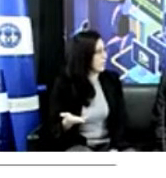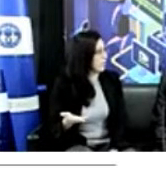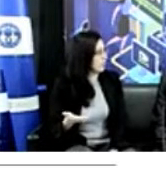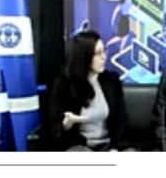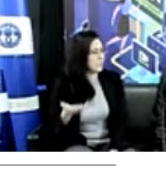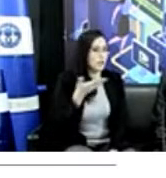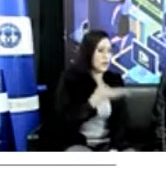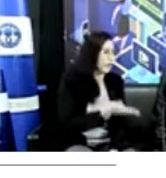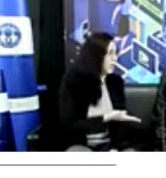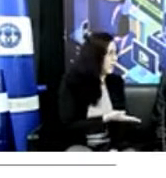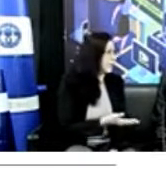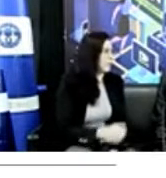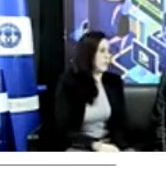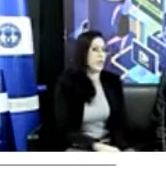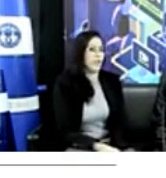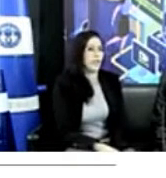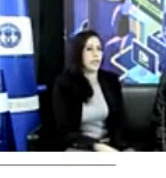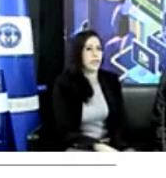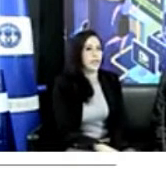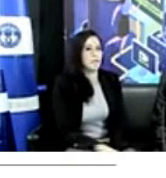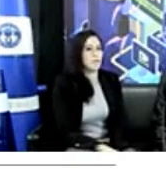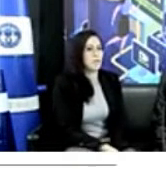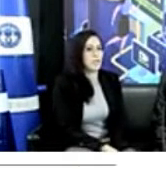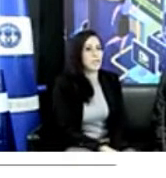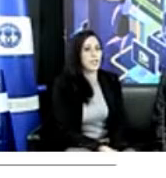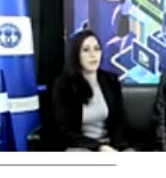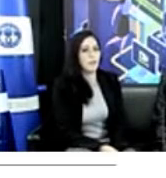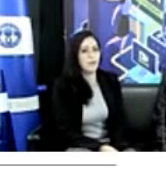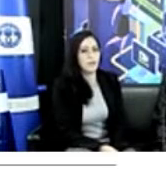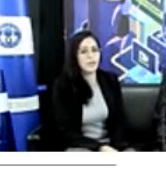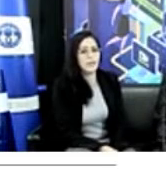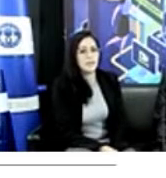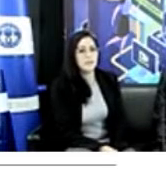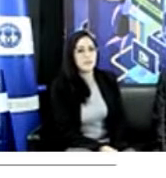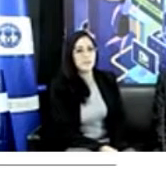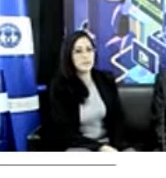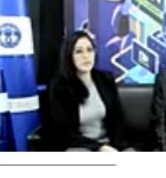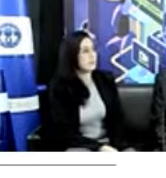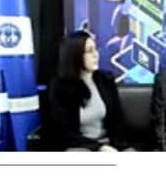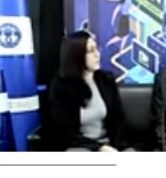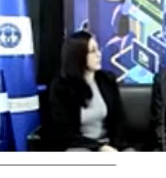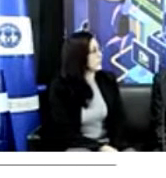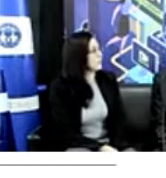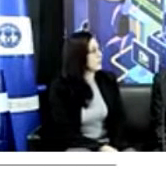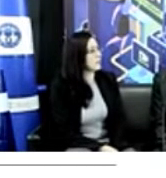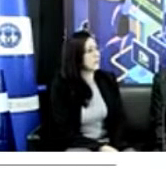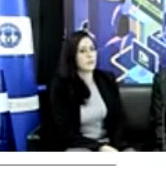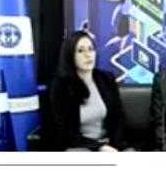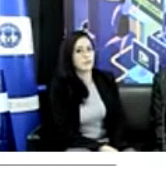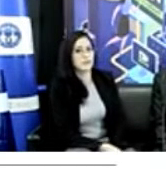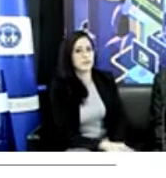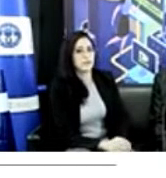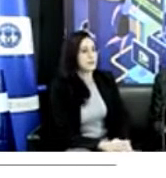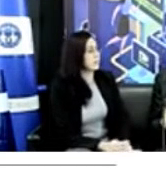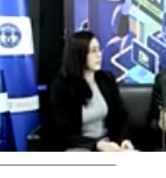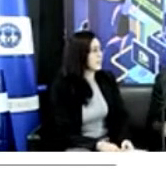encuentro. Y entonces es ahí cuando entran este tipo de técnicas. Pasamos la siguiente, por favor. Como tú decías,